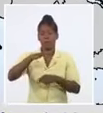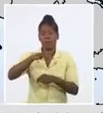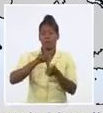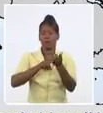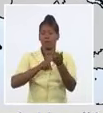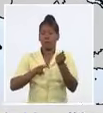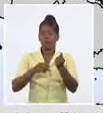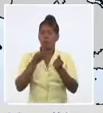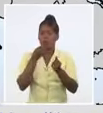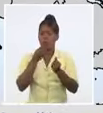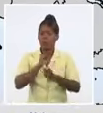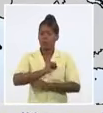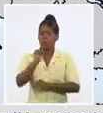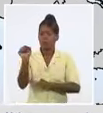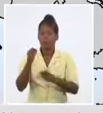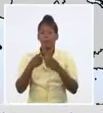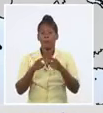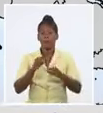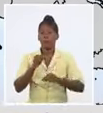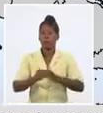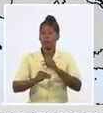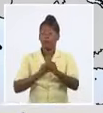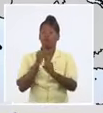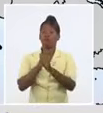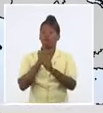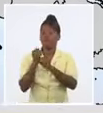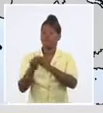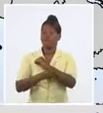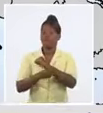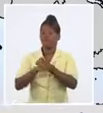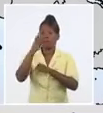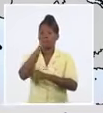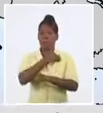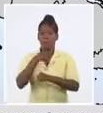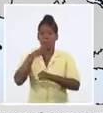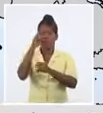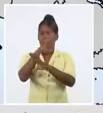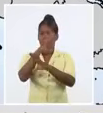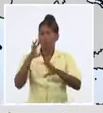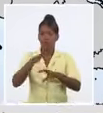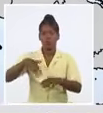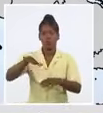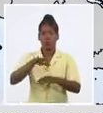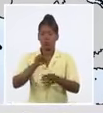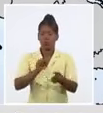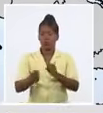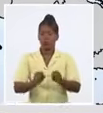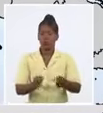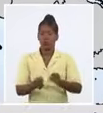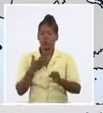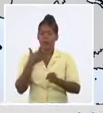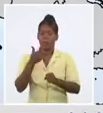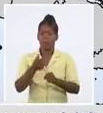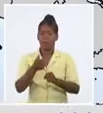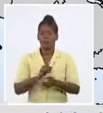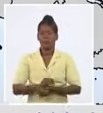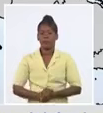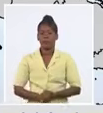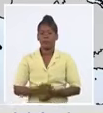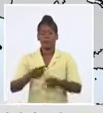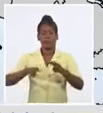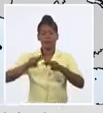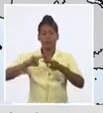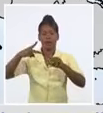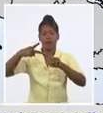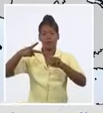en otros territorios que han tenido una complejidad similar, el control de la transmisión. La Habana